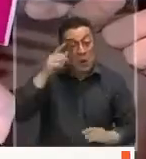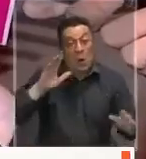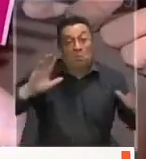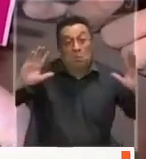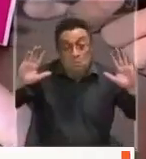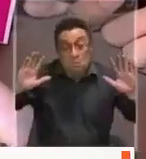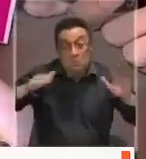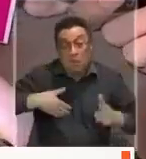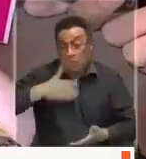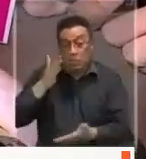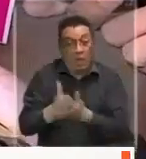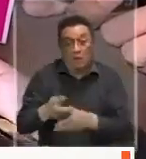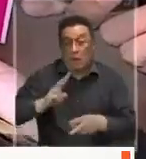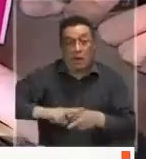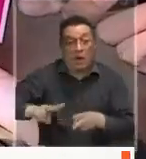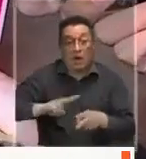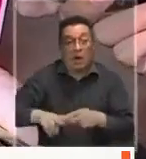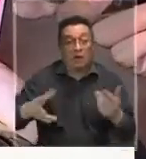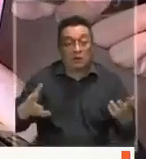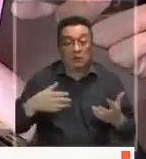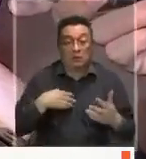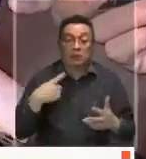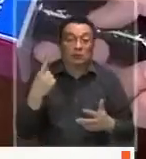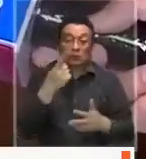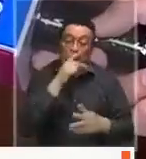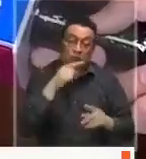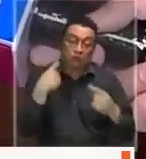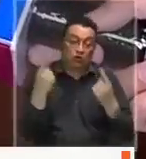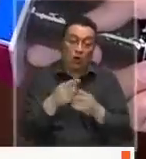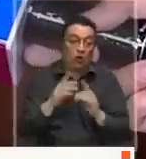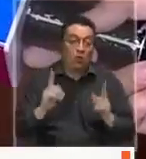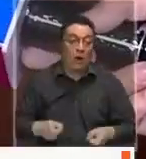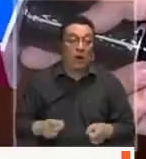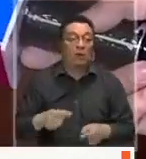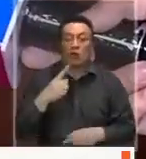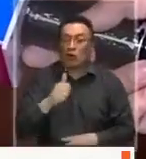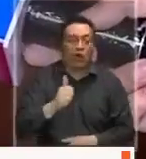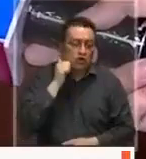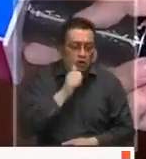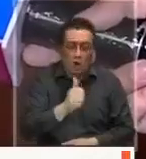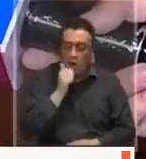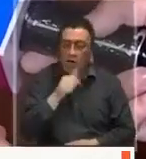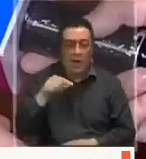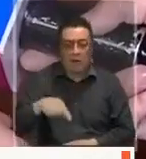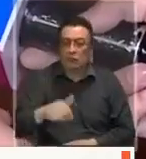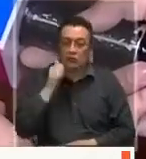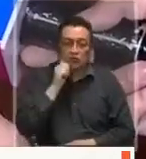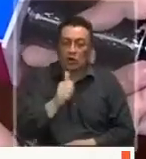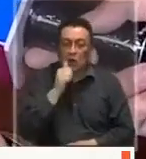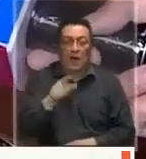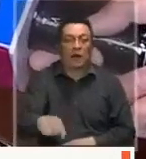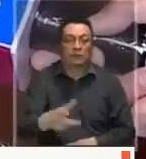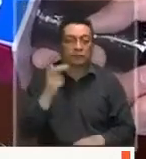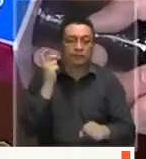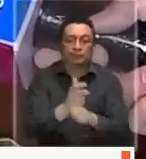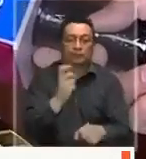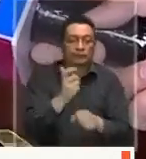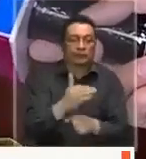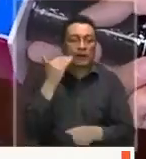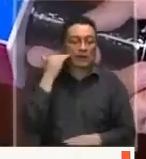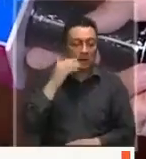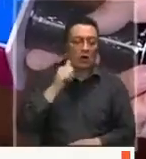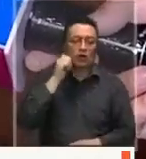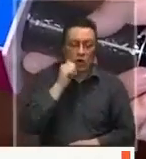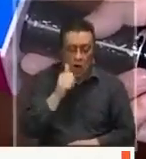ya tenemos que hacer algo para protegernos a todos nosotros es una cosa de todos los días Aquí es una cosa de todos los días aquí a saltarías todos los días en la mañana